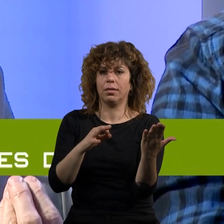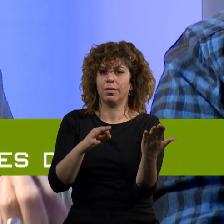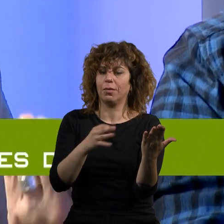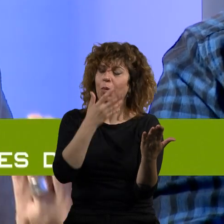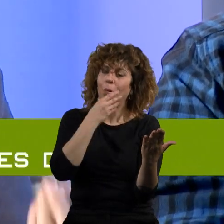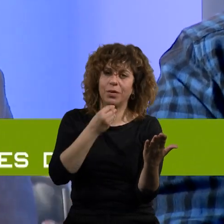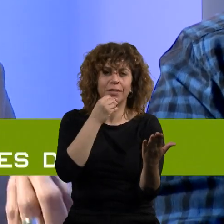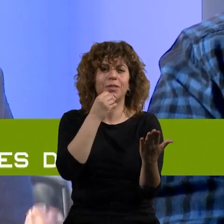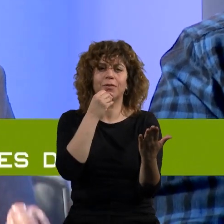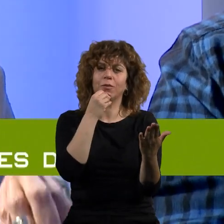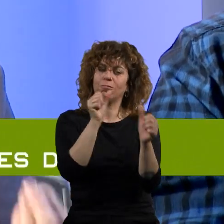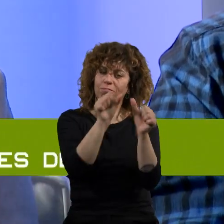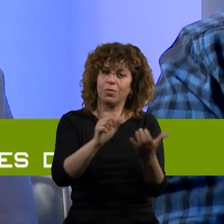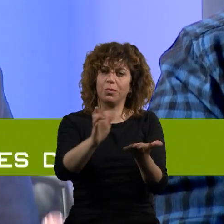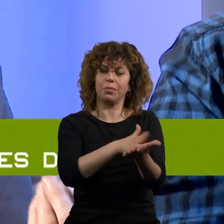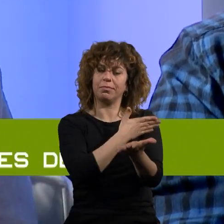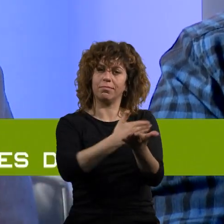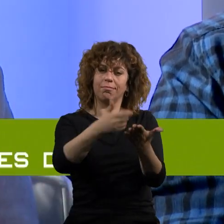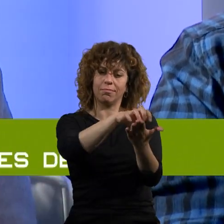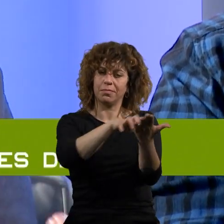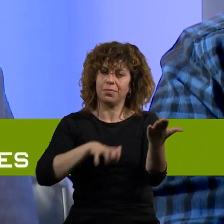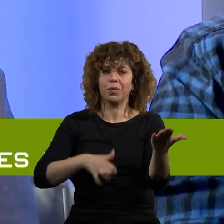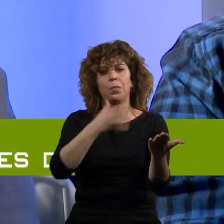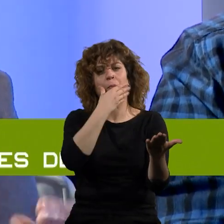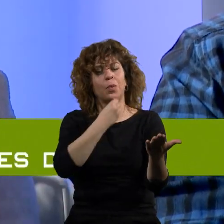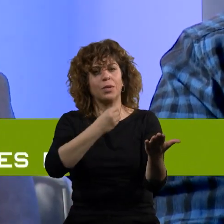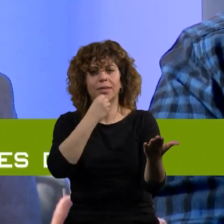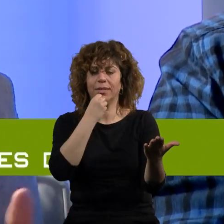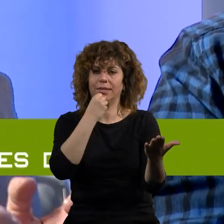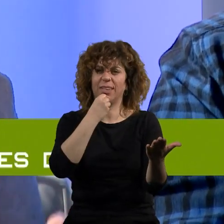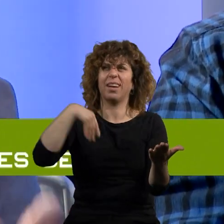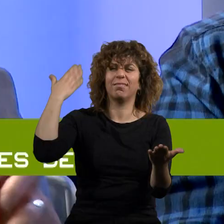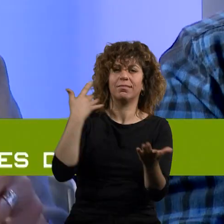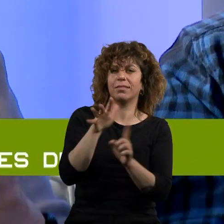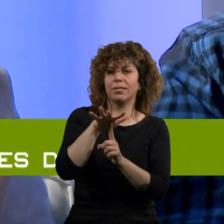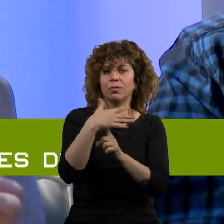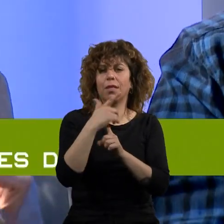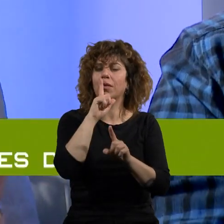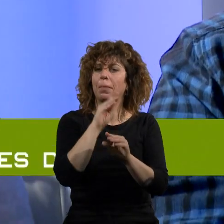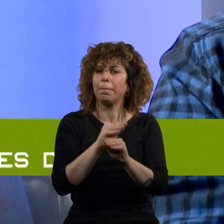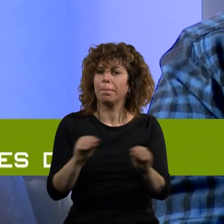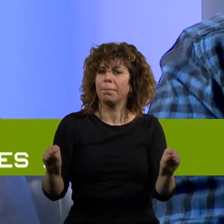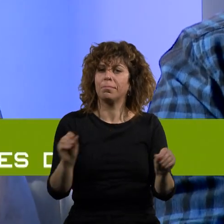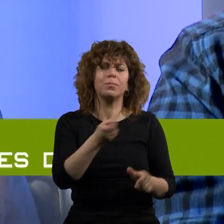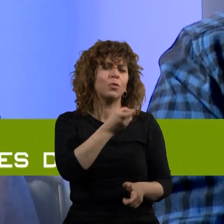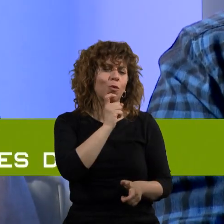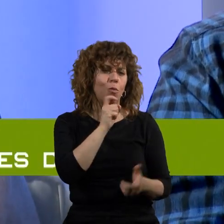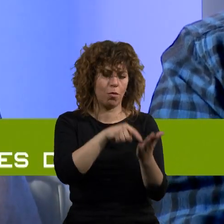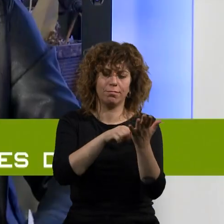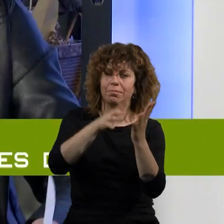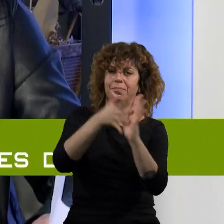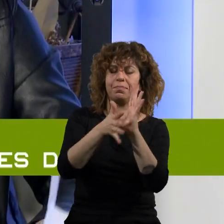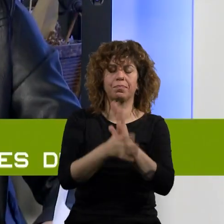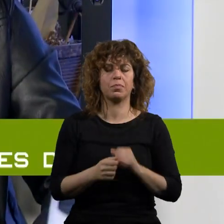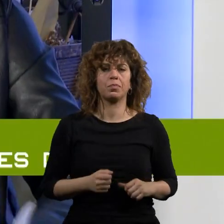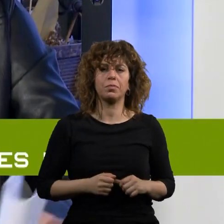manera bonita, de una manera poética, preciosa, dice lo que fue aquella situación de silencio, de cerrazón. El silencio